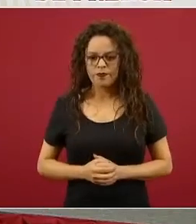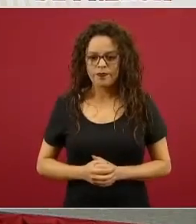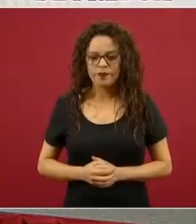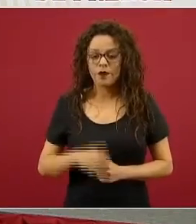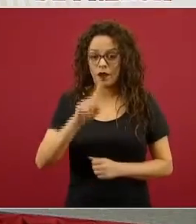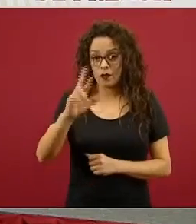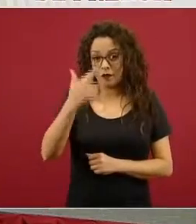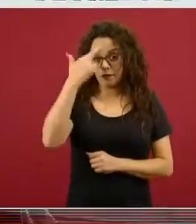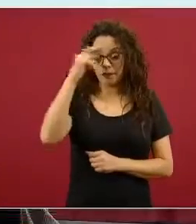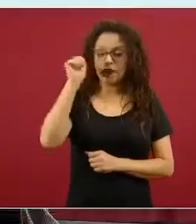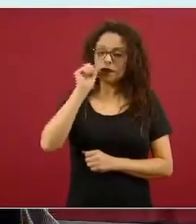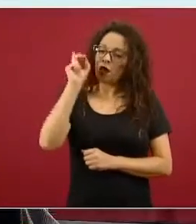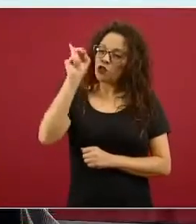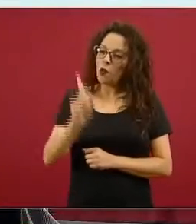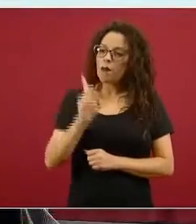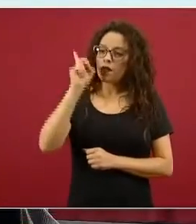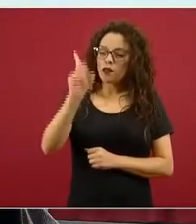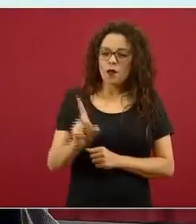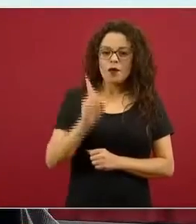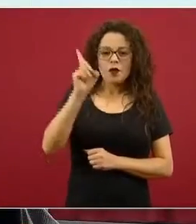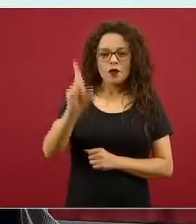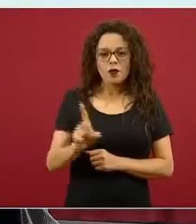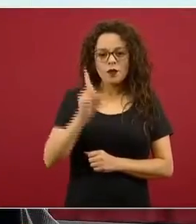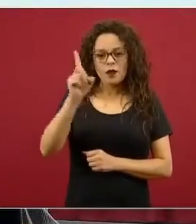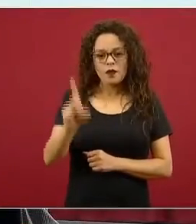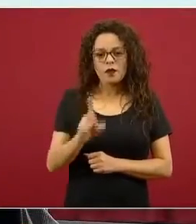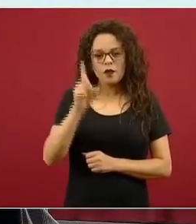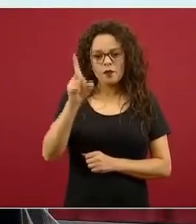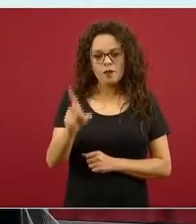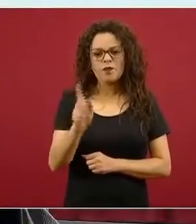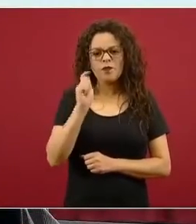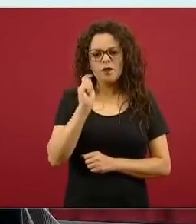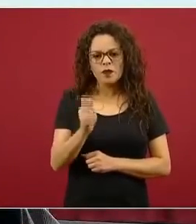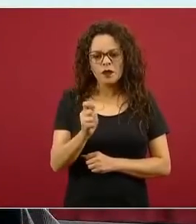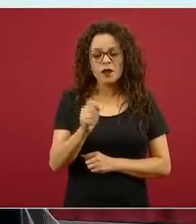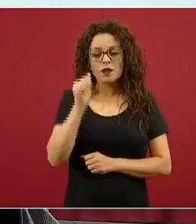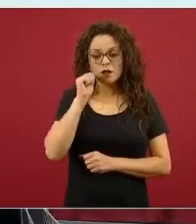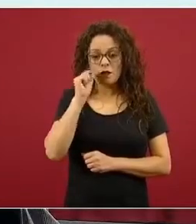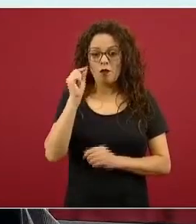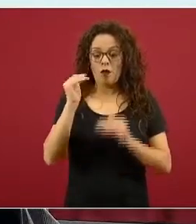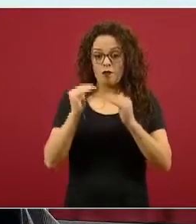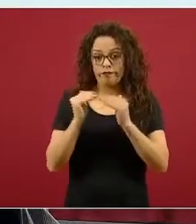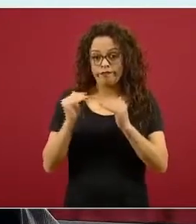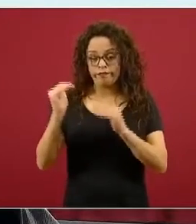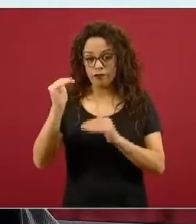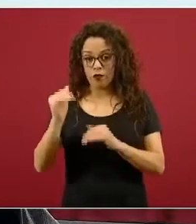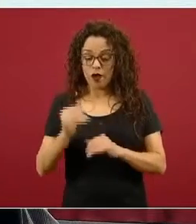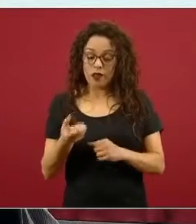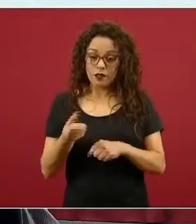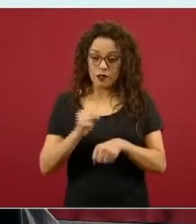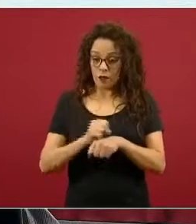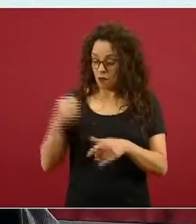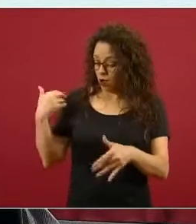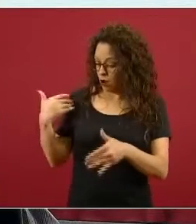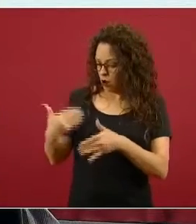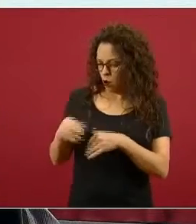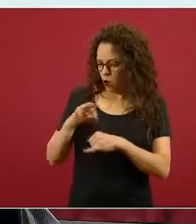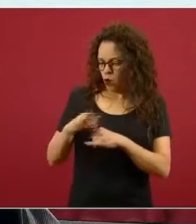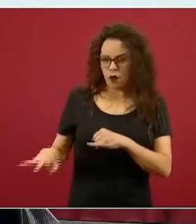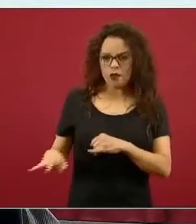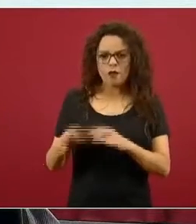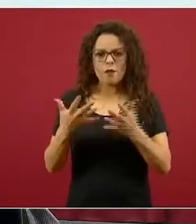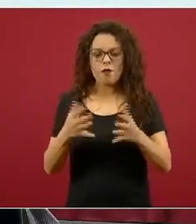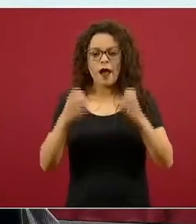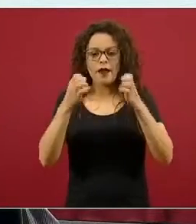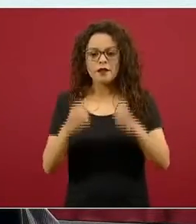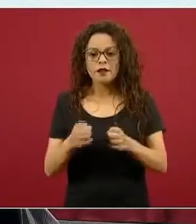normalmente los domingos abrimos con un cierre con una tendencia mucho mayor. En las últimas semanas prácticamente habíamos estado